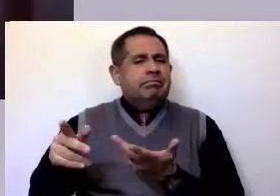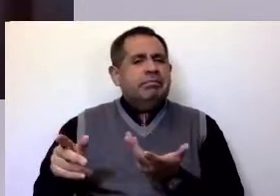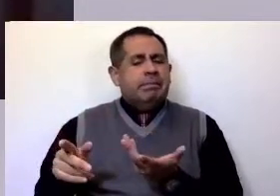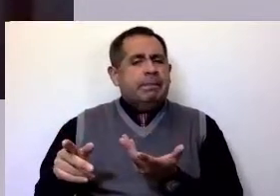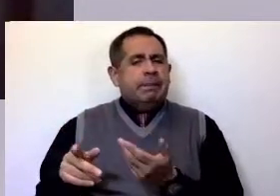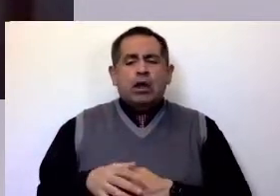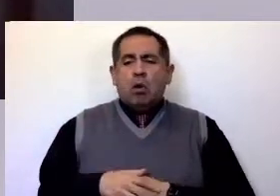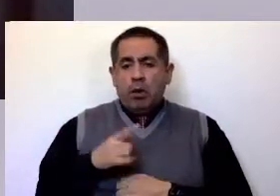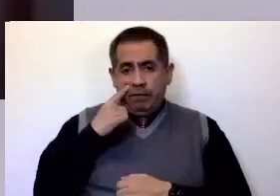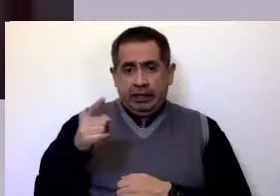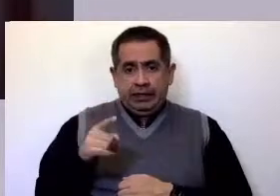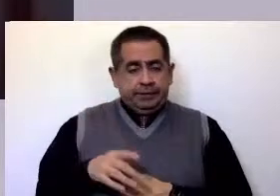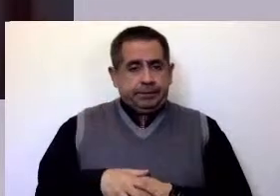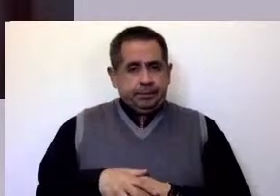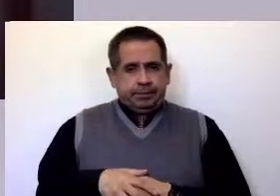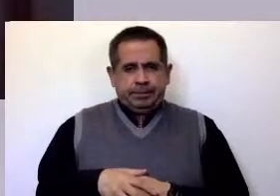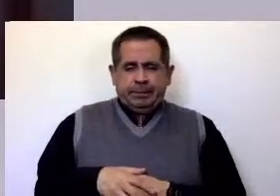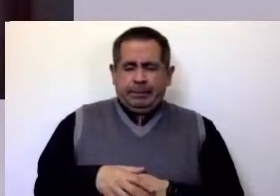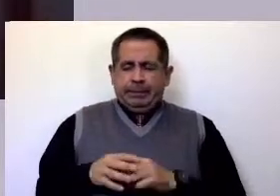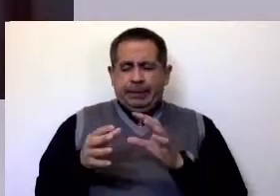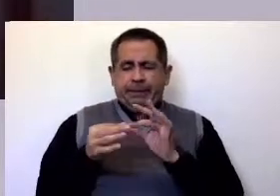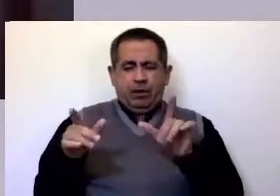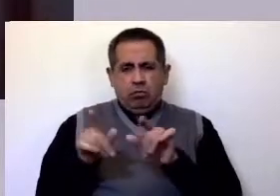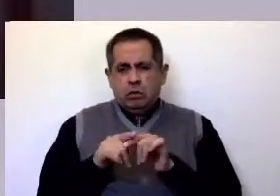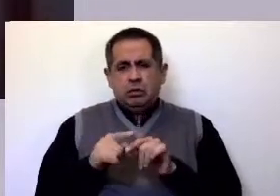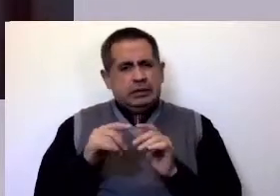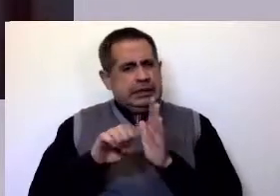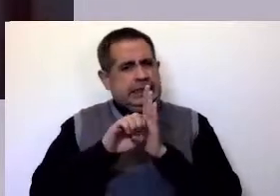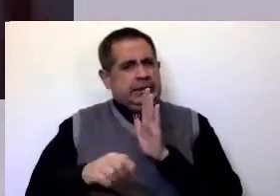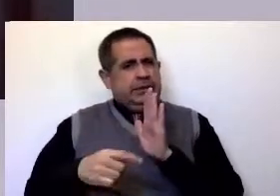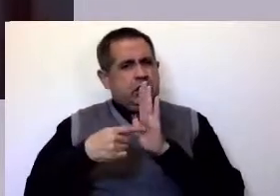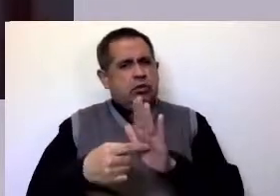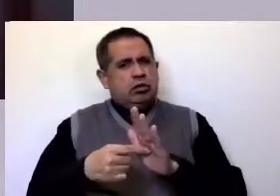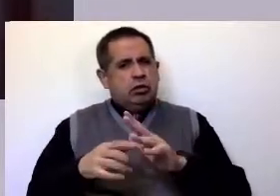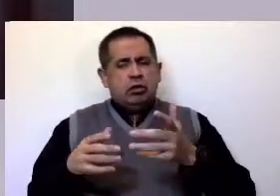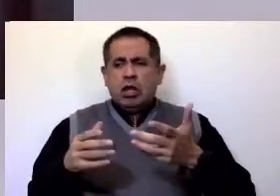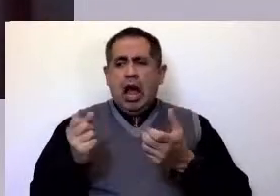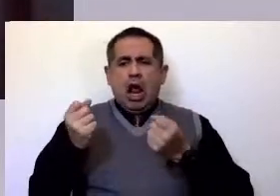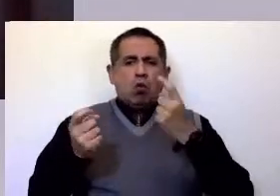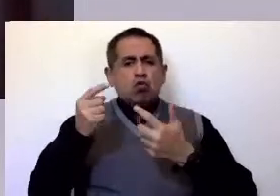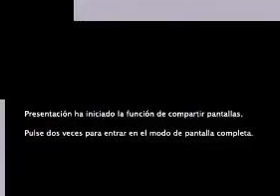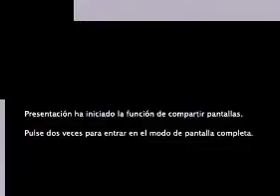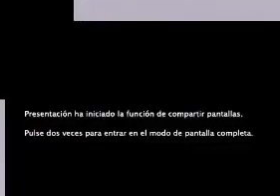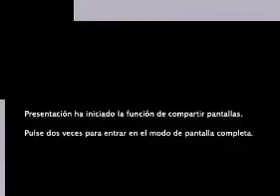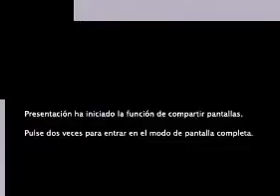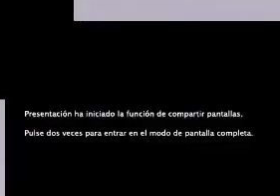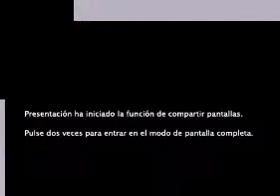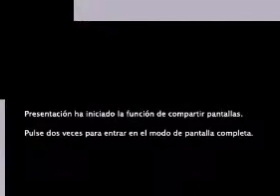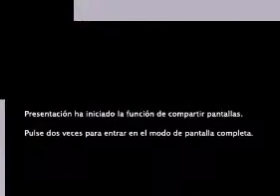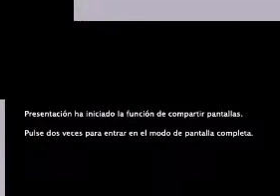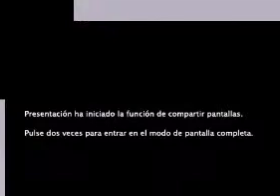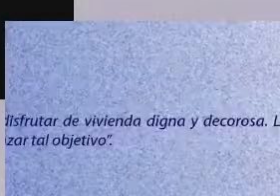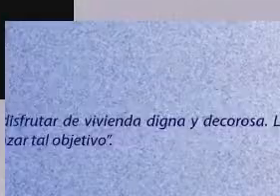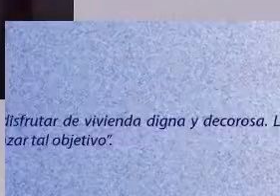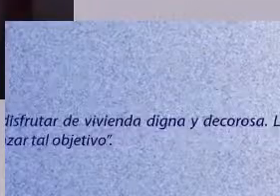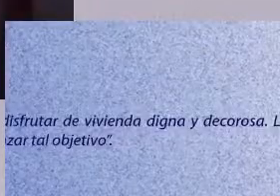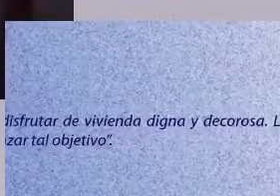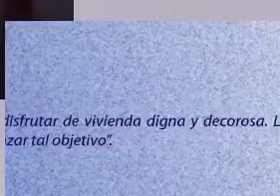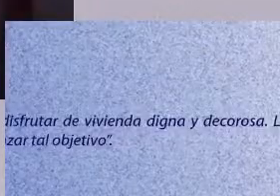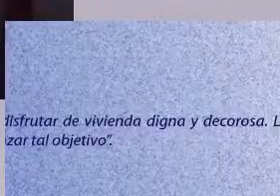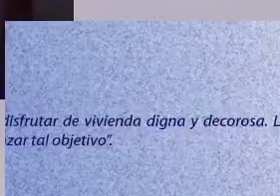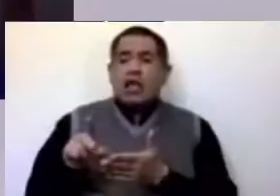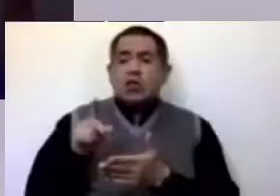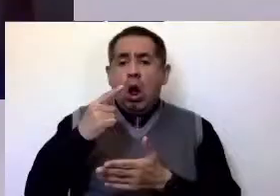solicitar a modo muy breve y a manera de ejemplo algunos aspectos iniciaré por el derecho a la vivienda